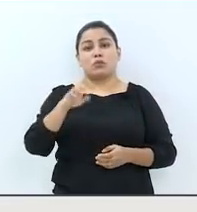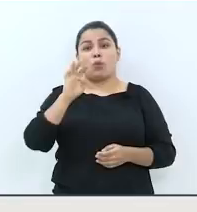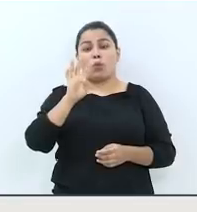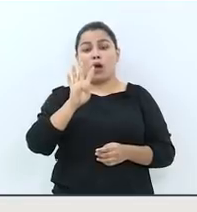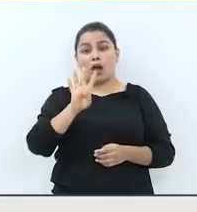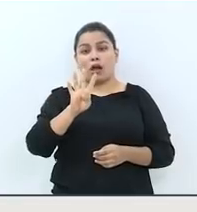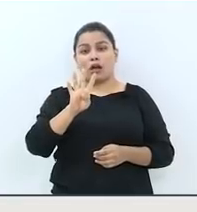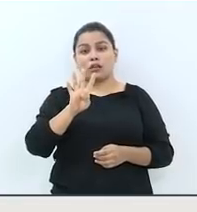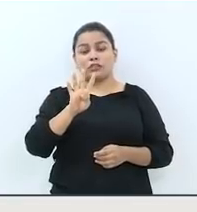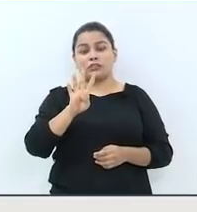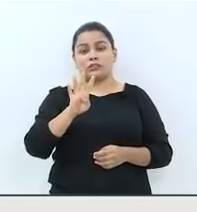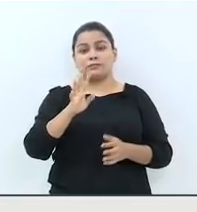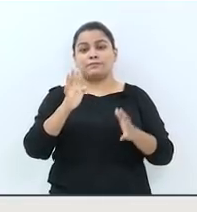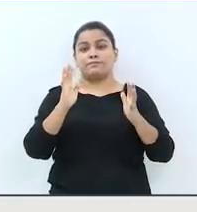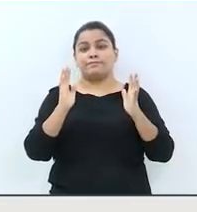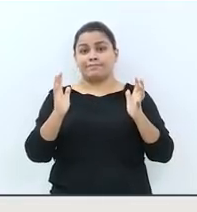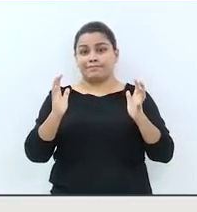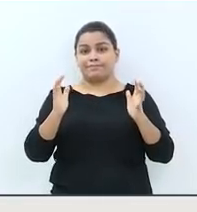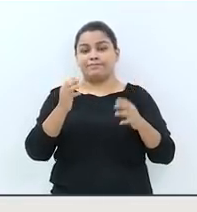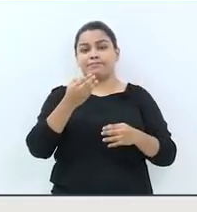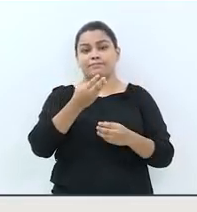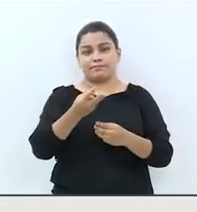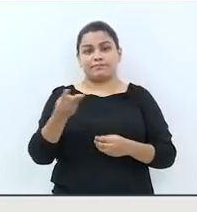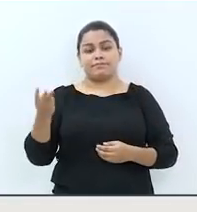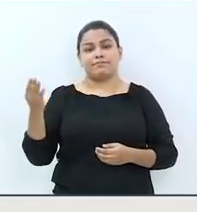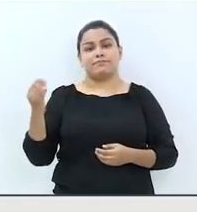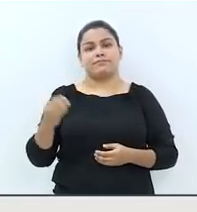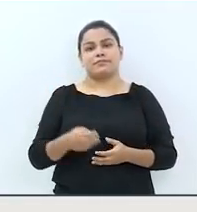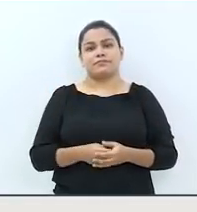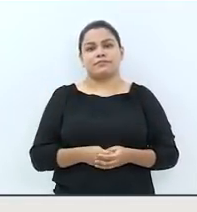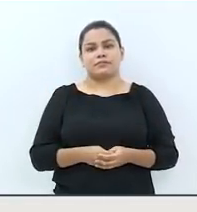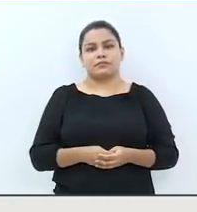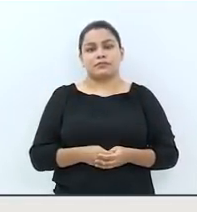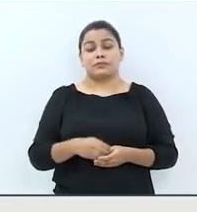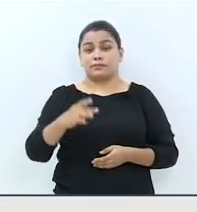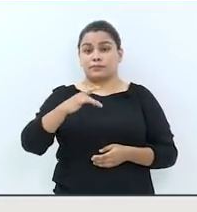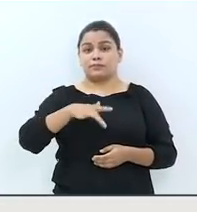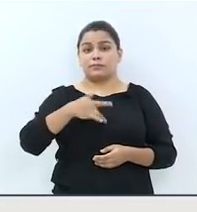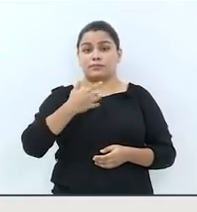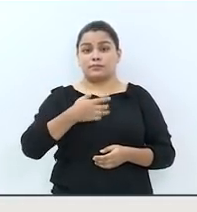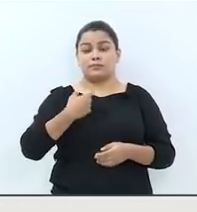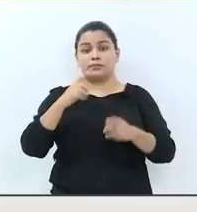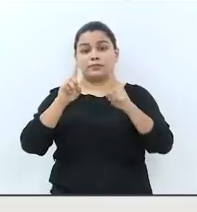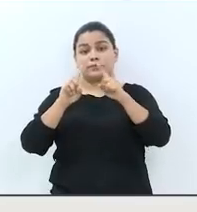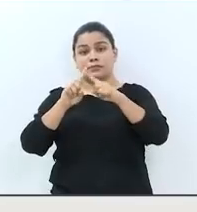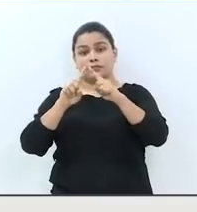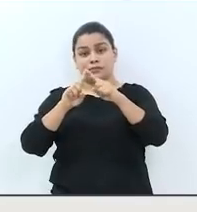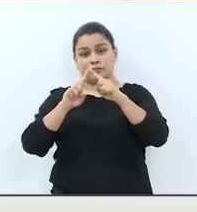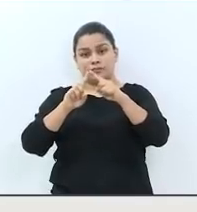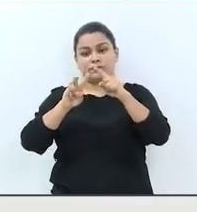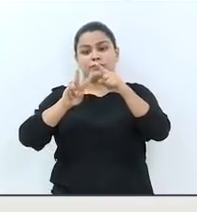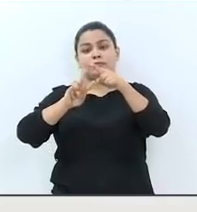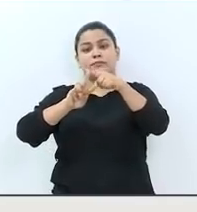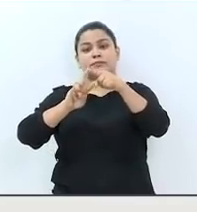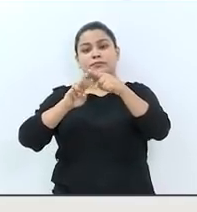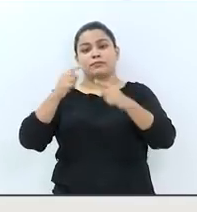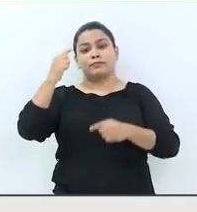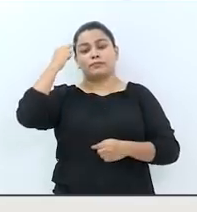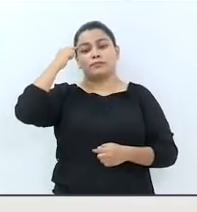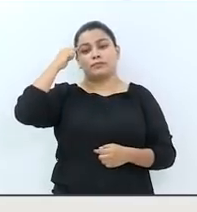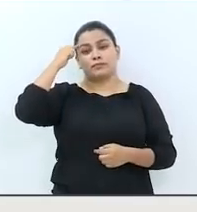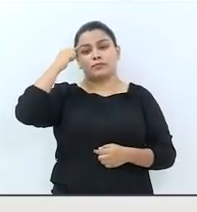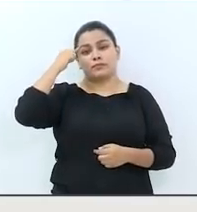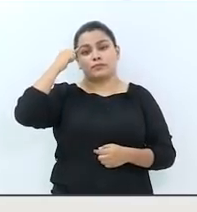4 grandes elementos. El primero de ellos es el sentir, el segundo es pensar,